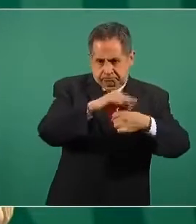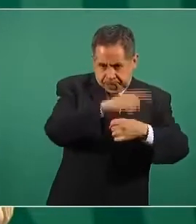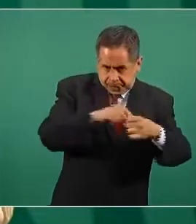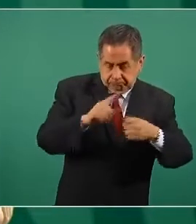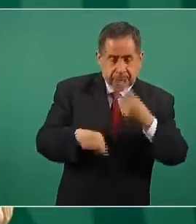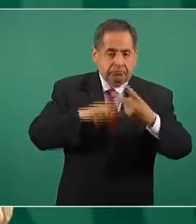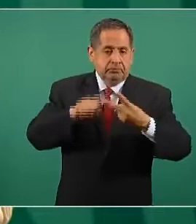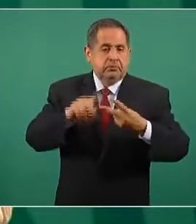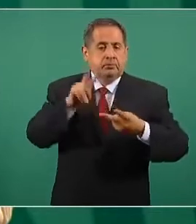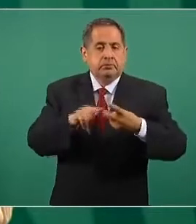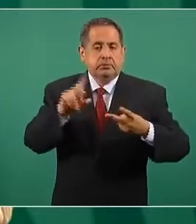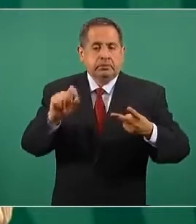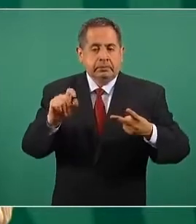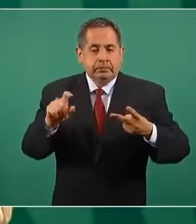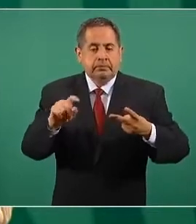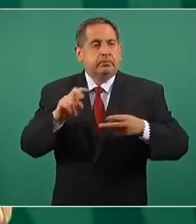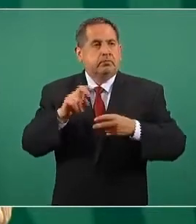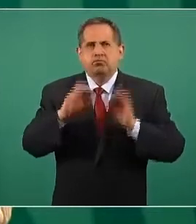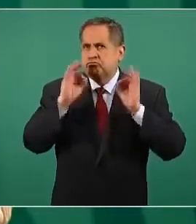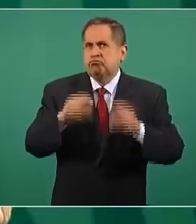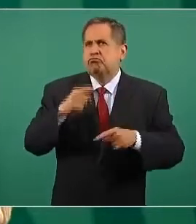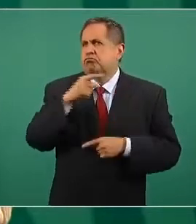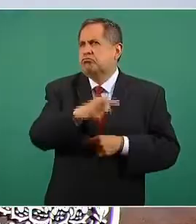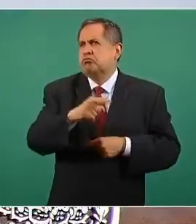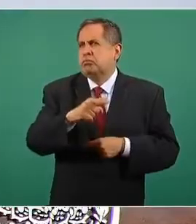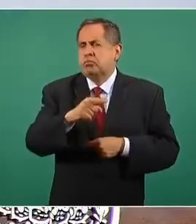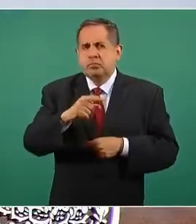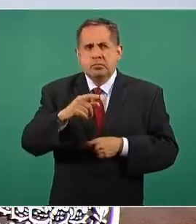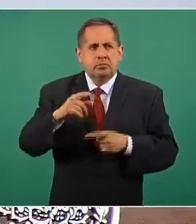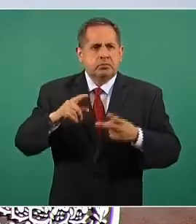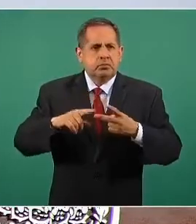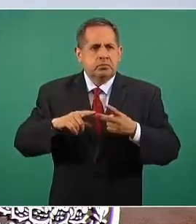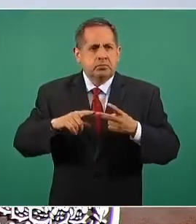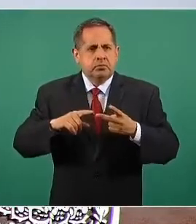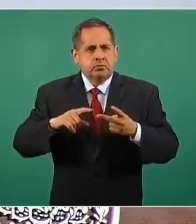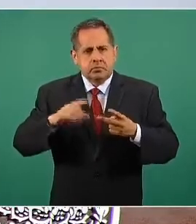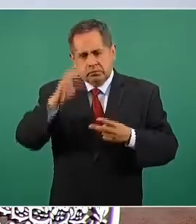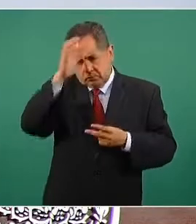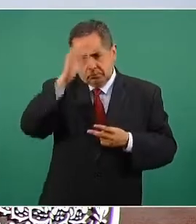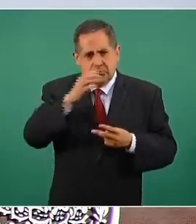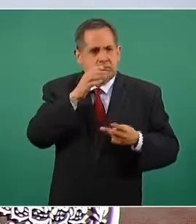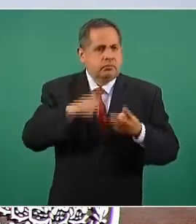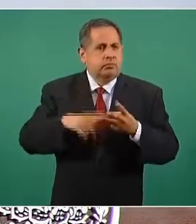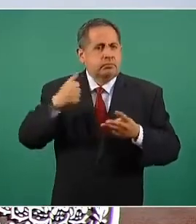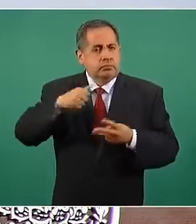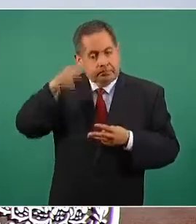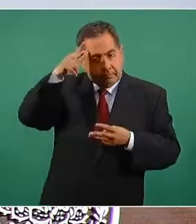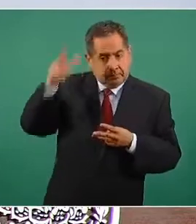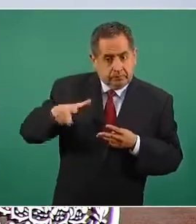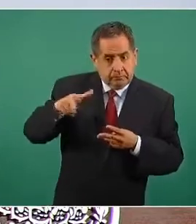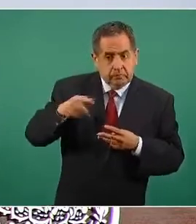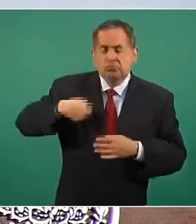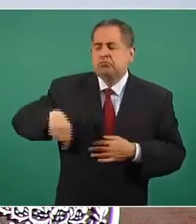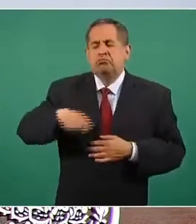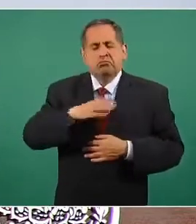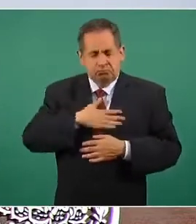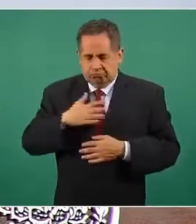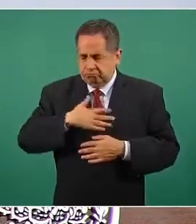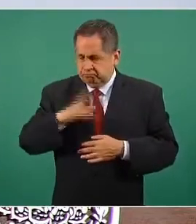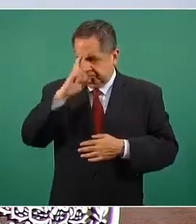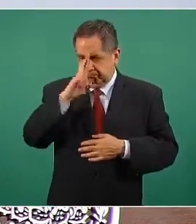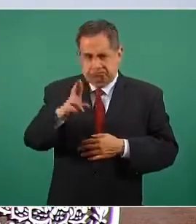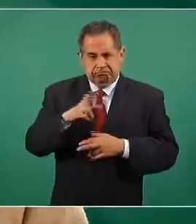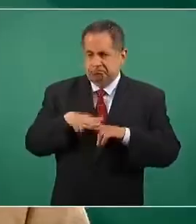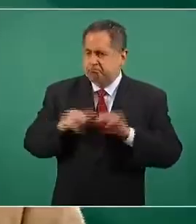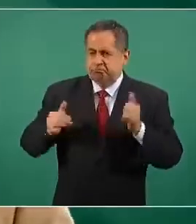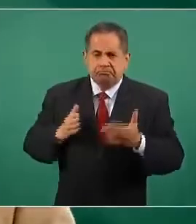2020 concretamente Coahuila y Hidalgo, fuimos absolutamente